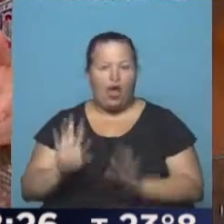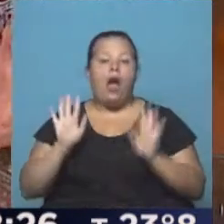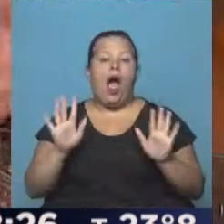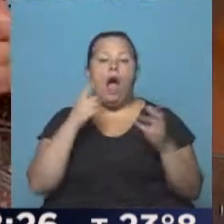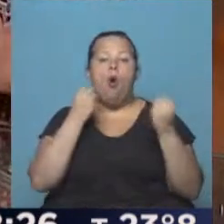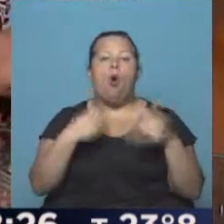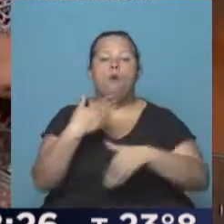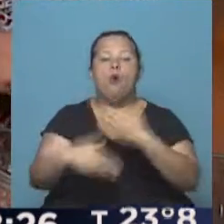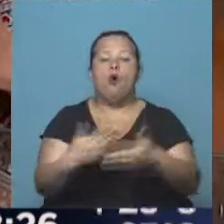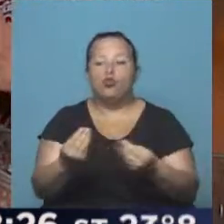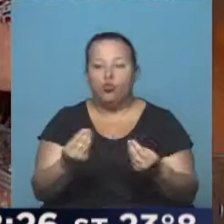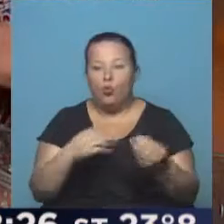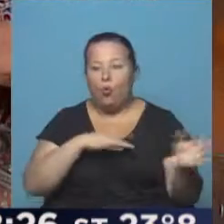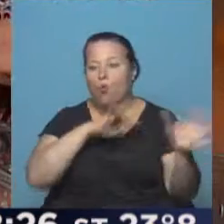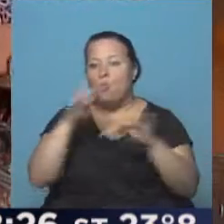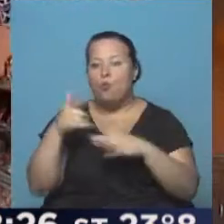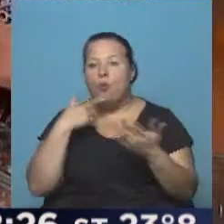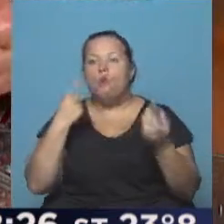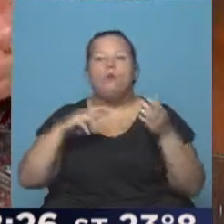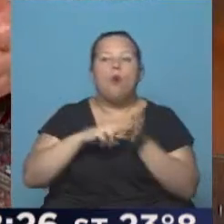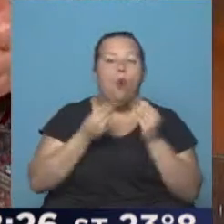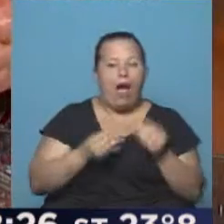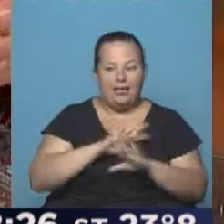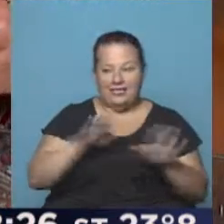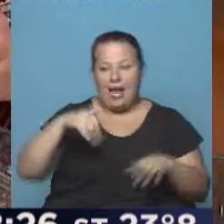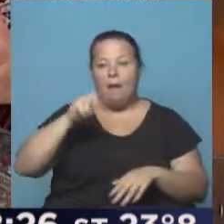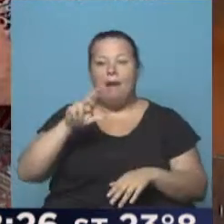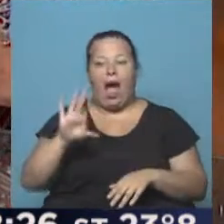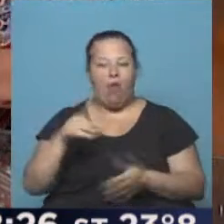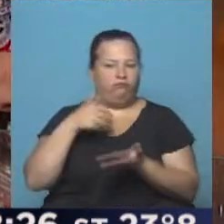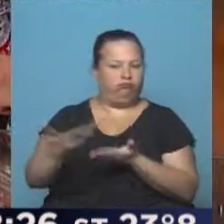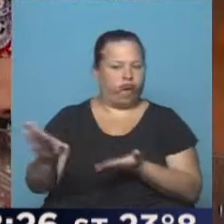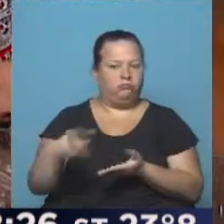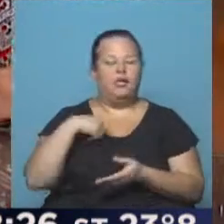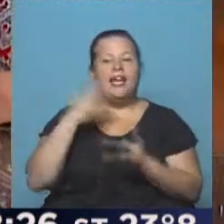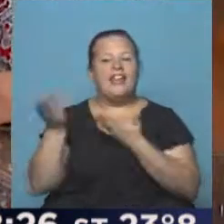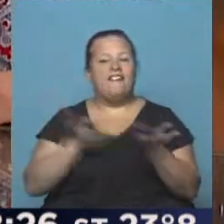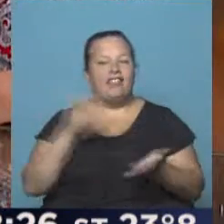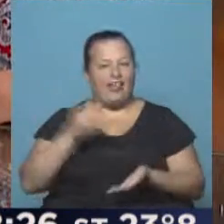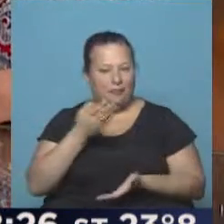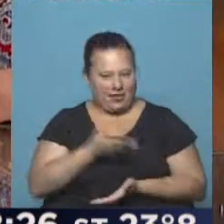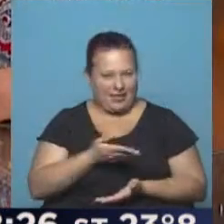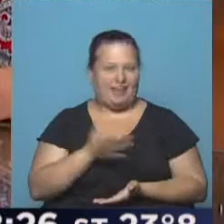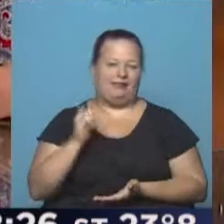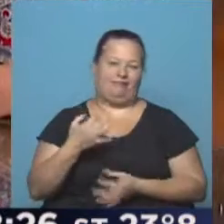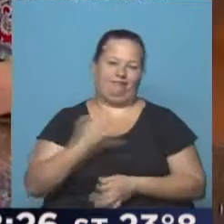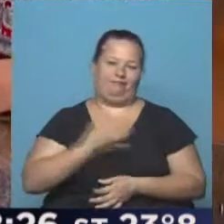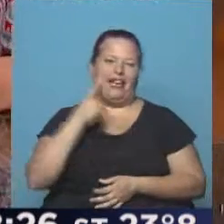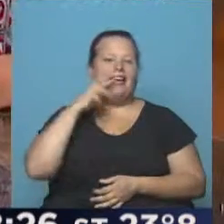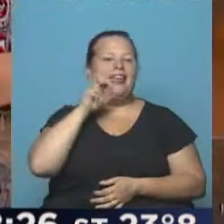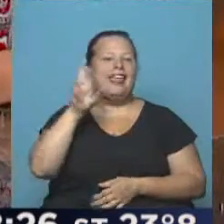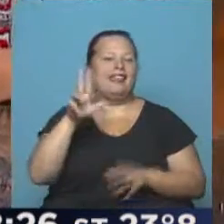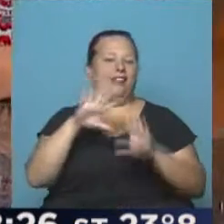ver cuáles serán las repercusiones, las implicancias. De hecho, ya Maduro lo rechazó y tenemos una invitada muy especial, una colega. Del Inter,